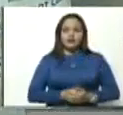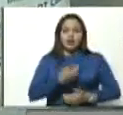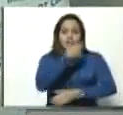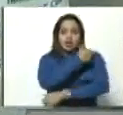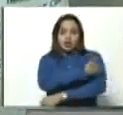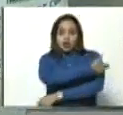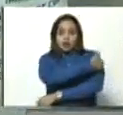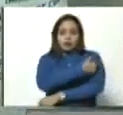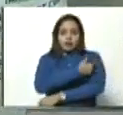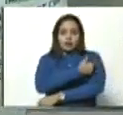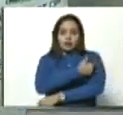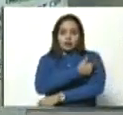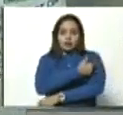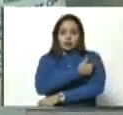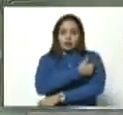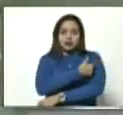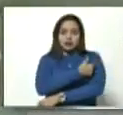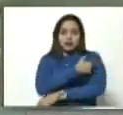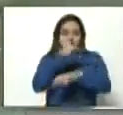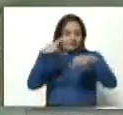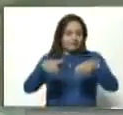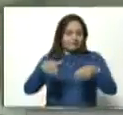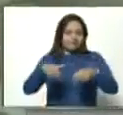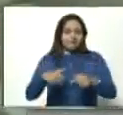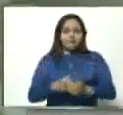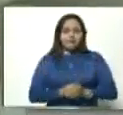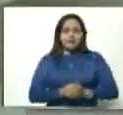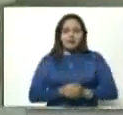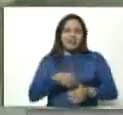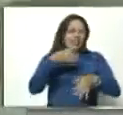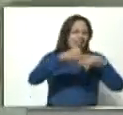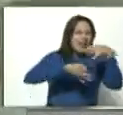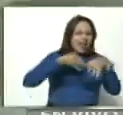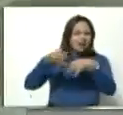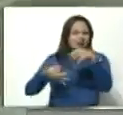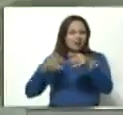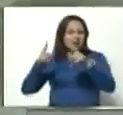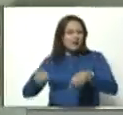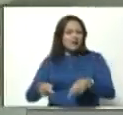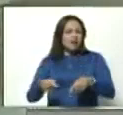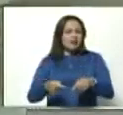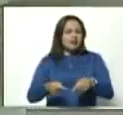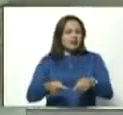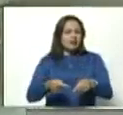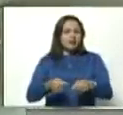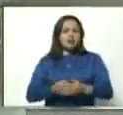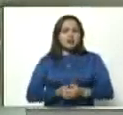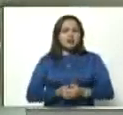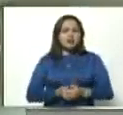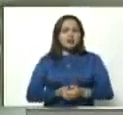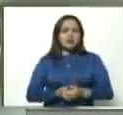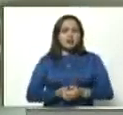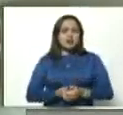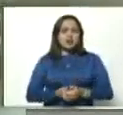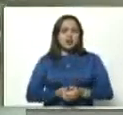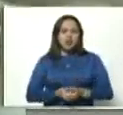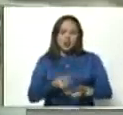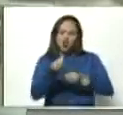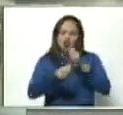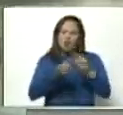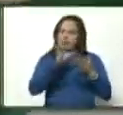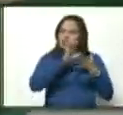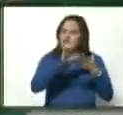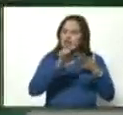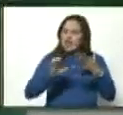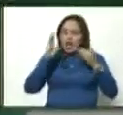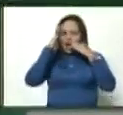hospital Victorino Santaella, a fin de que nos explique también y nos hable un poco de todas las estrategias para